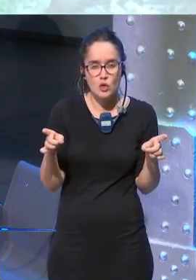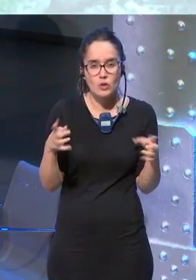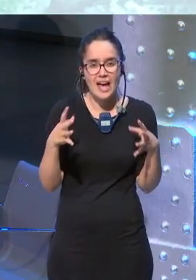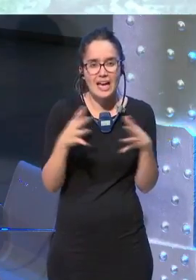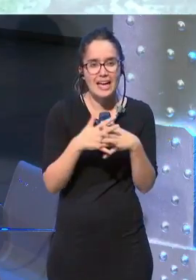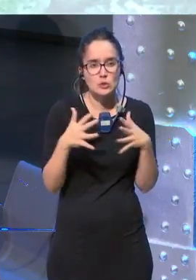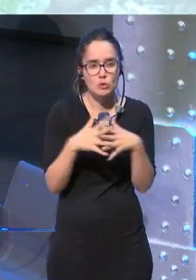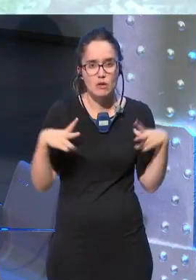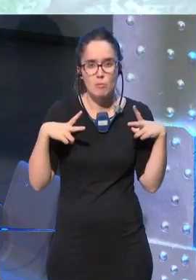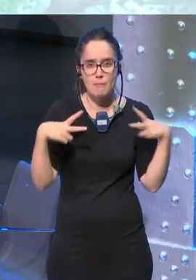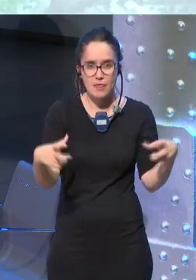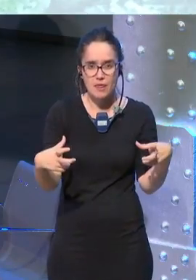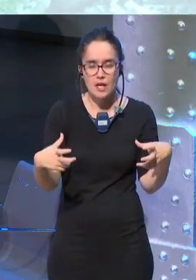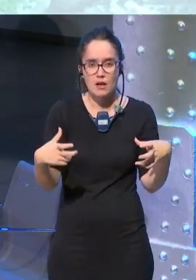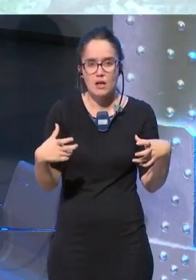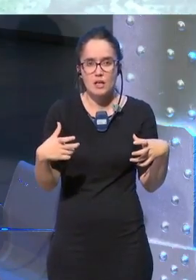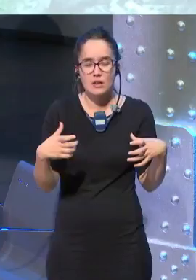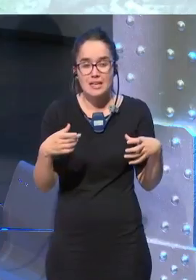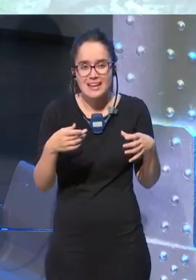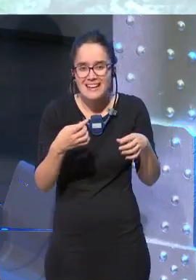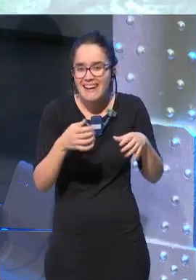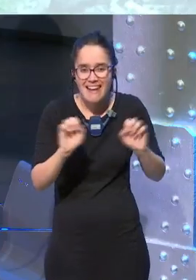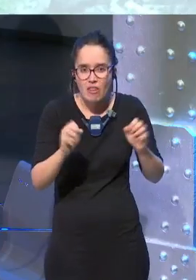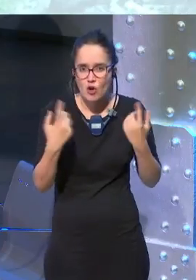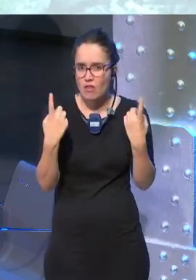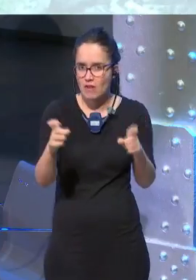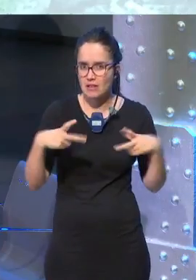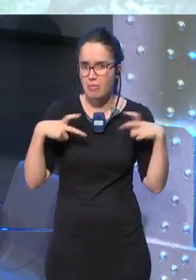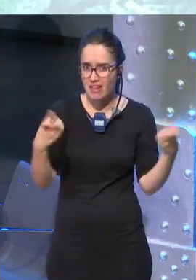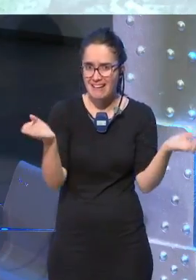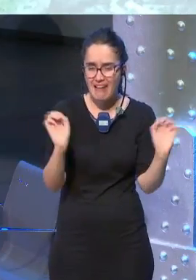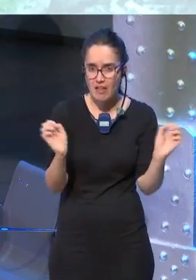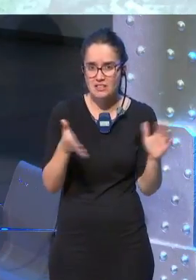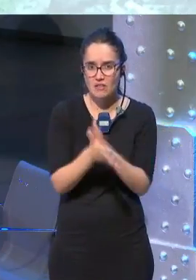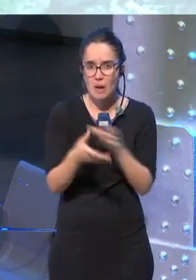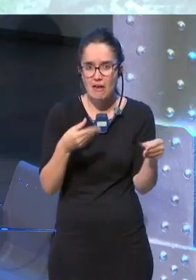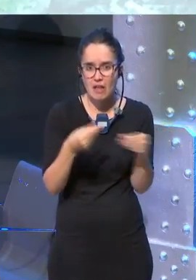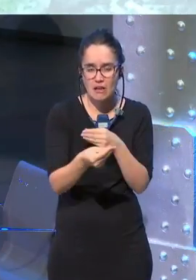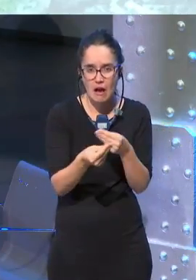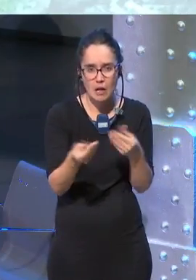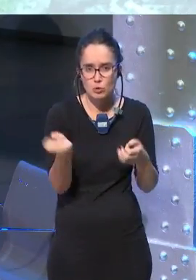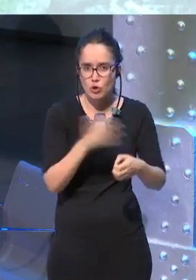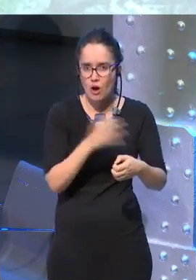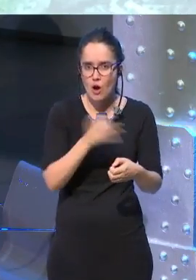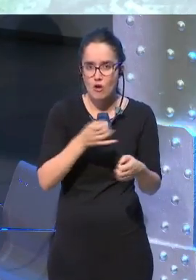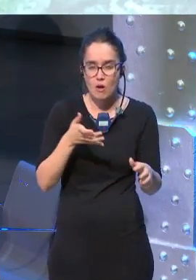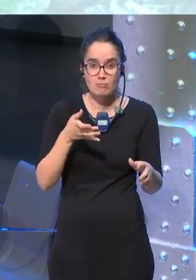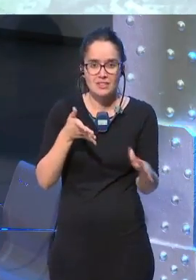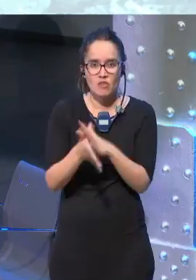una estructura previa ni ningún tipo de residuo, así que se ahorra mucho material y se puede